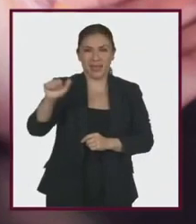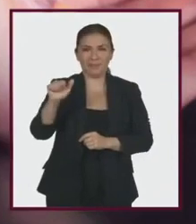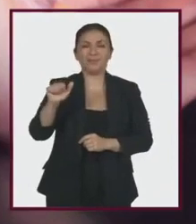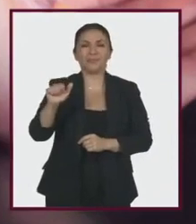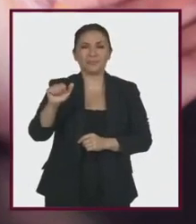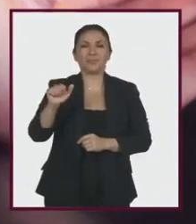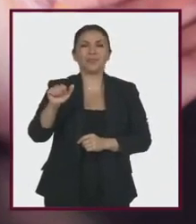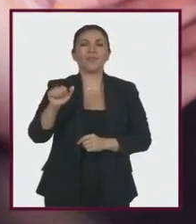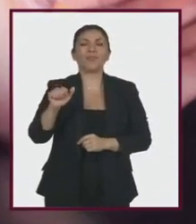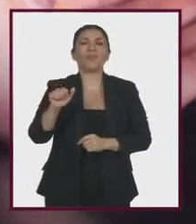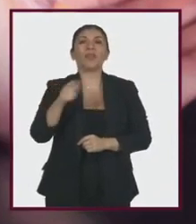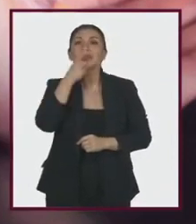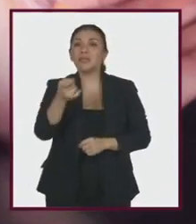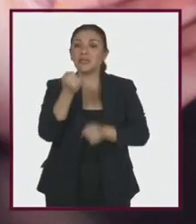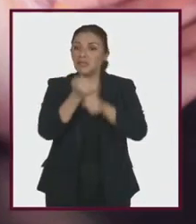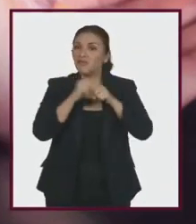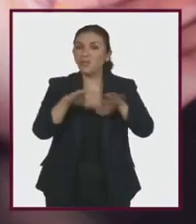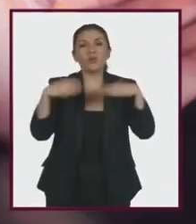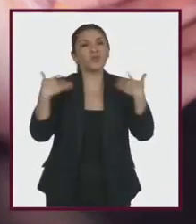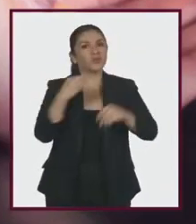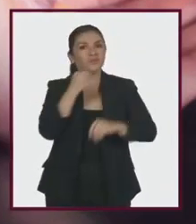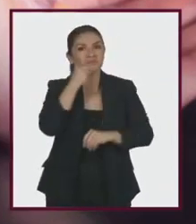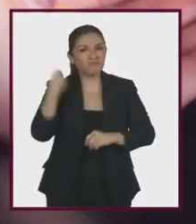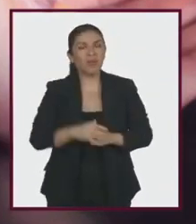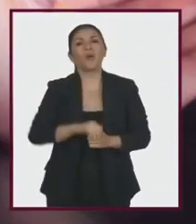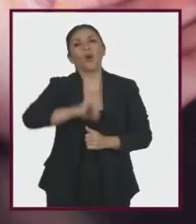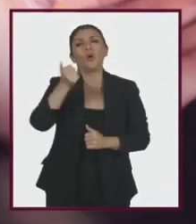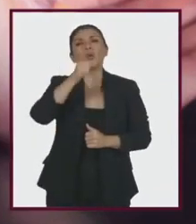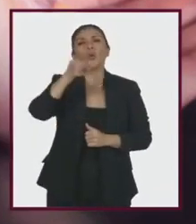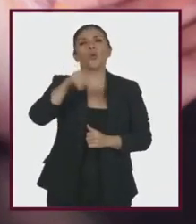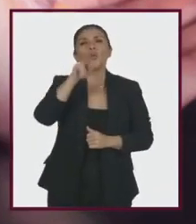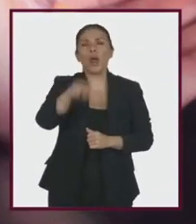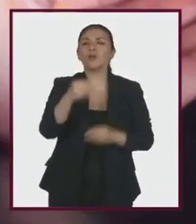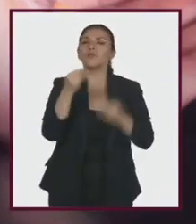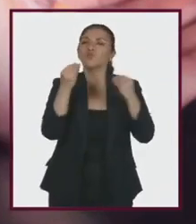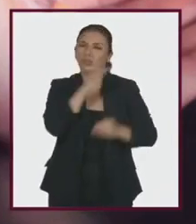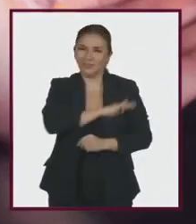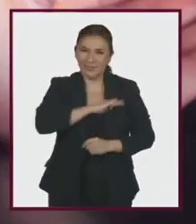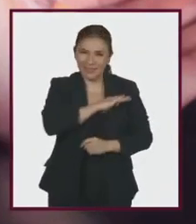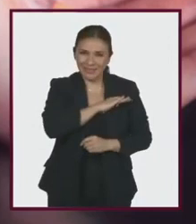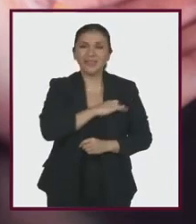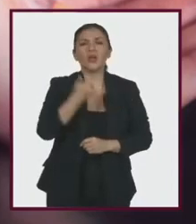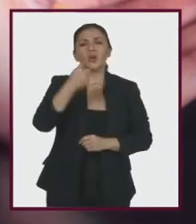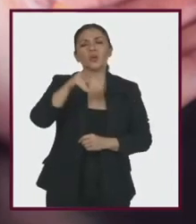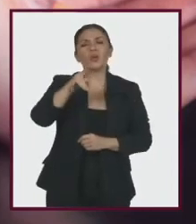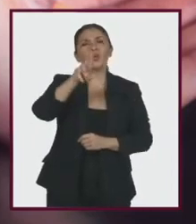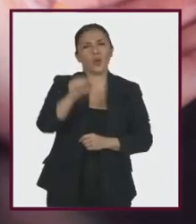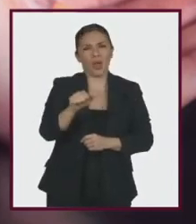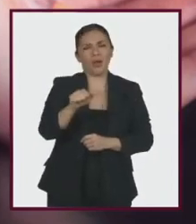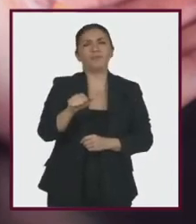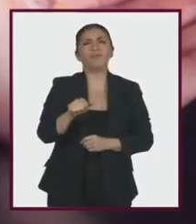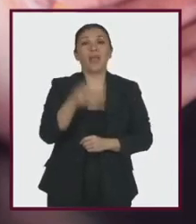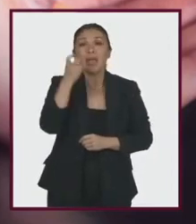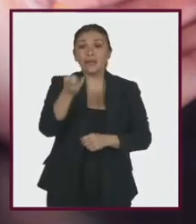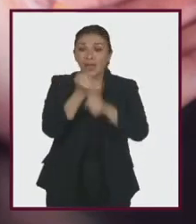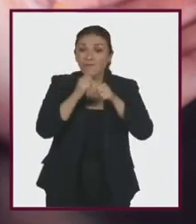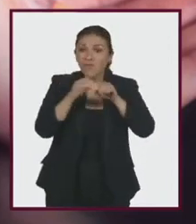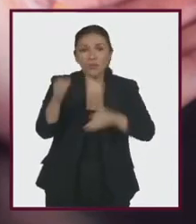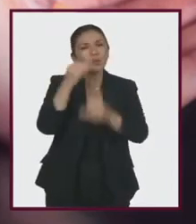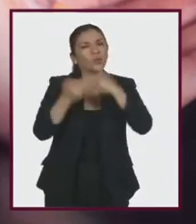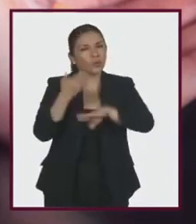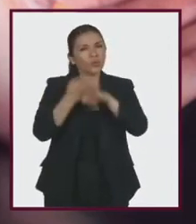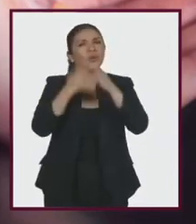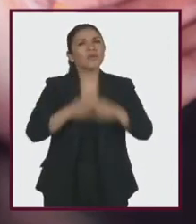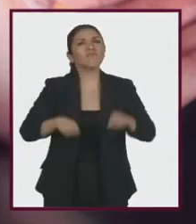excelente información. Gracias, Vanessa. Juan Vela, muchas felicidades. Yura Rivera, toda información es importante